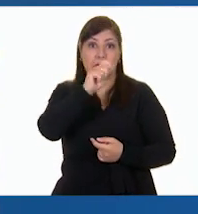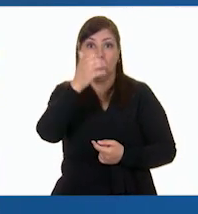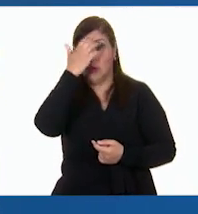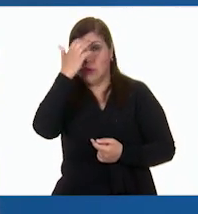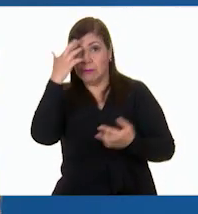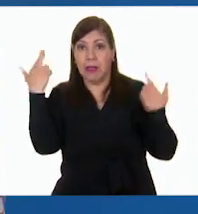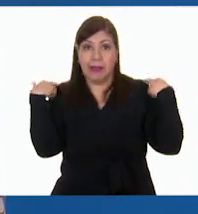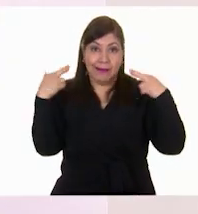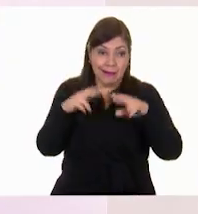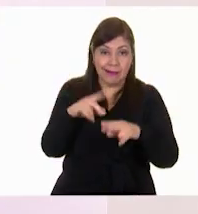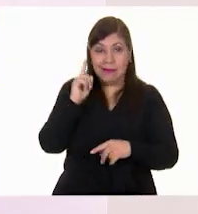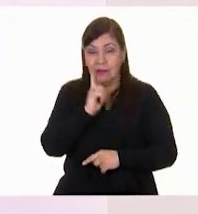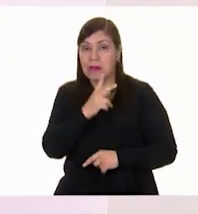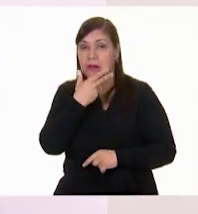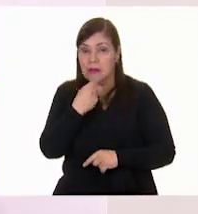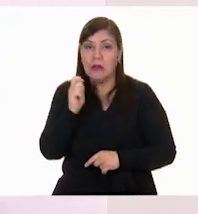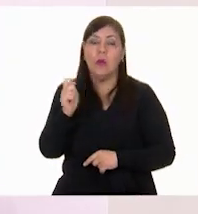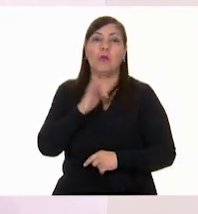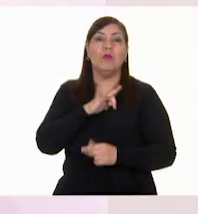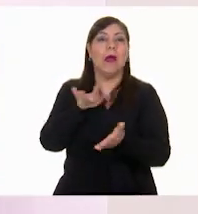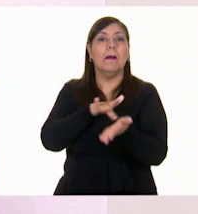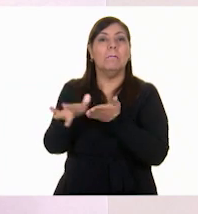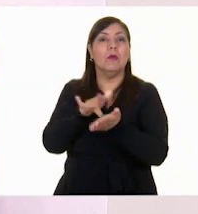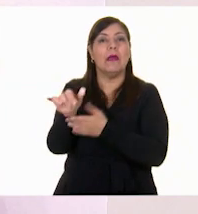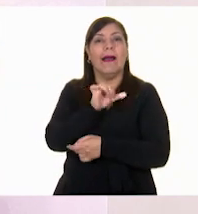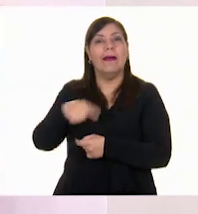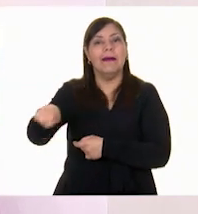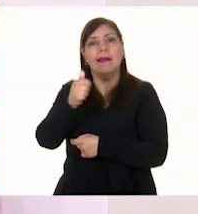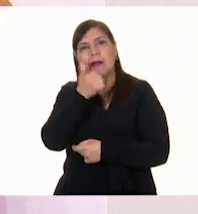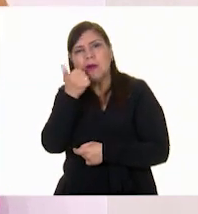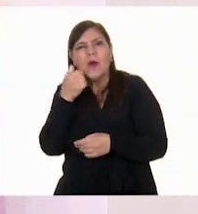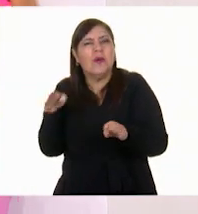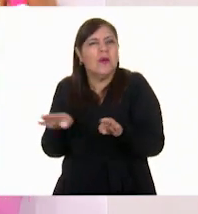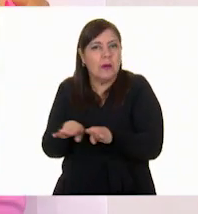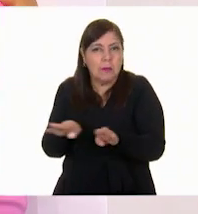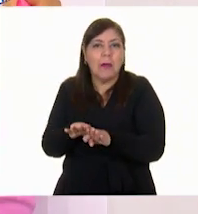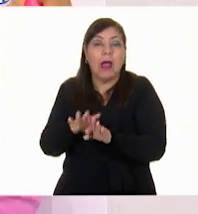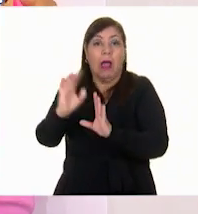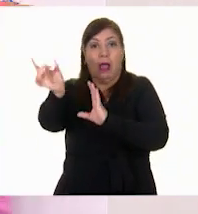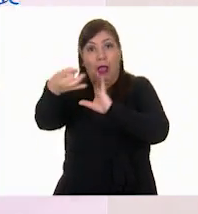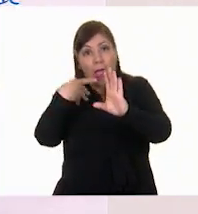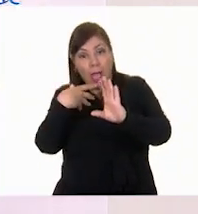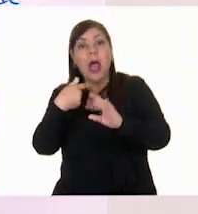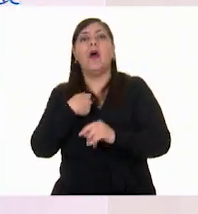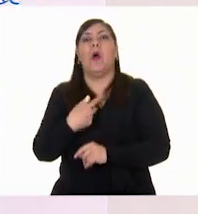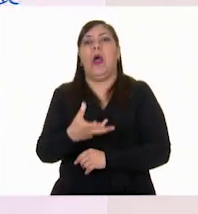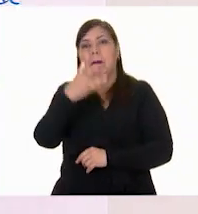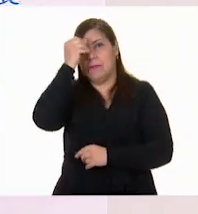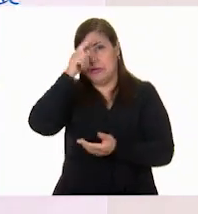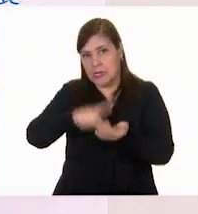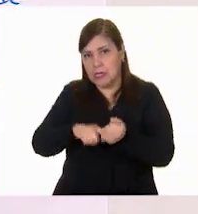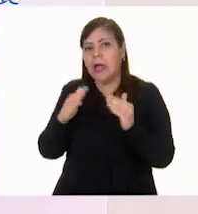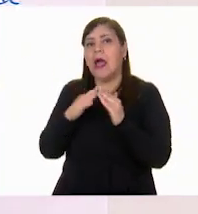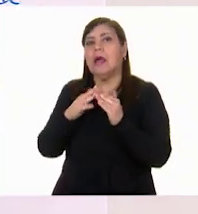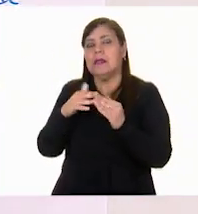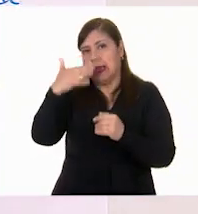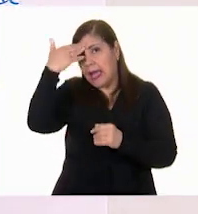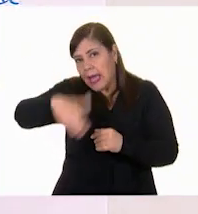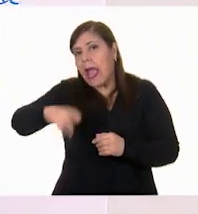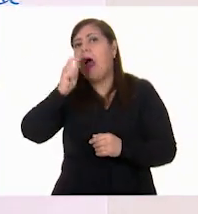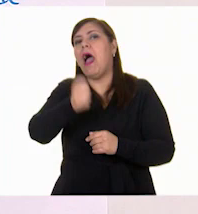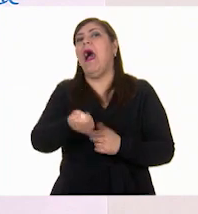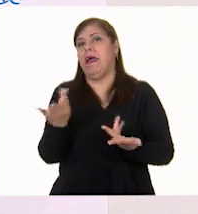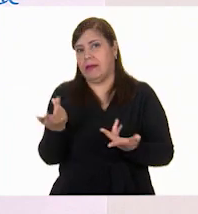que esté haciendo alguna acción para apoyarlos durante este tiempo, pues será muy bien recibida aquí en Aprende en Casa. Nosotros queremos saber qué es lo que están